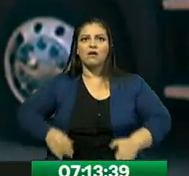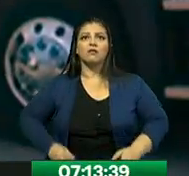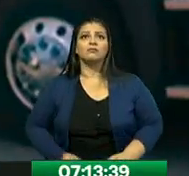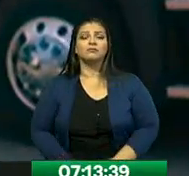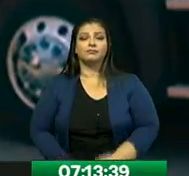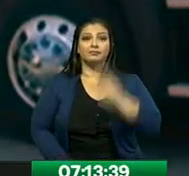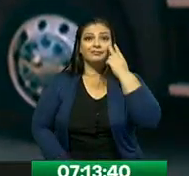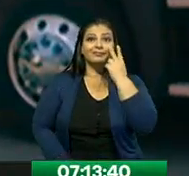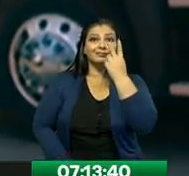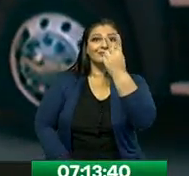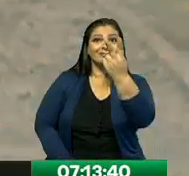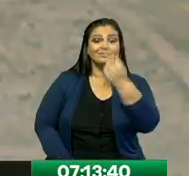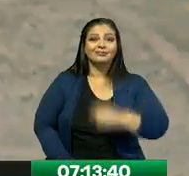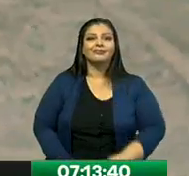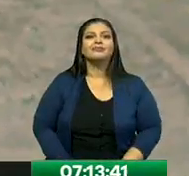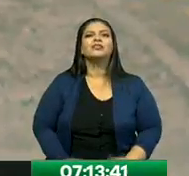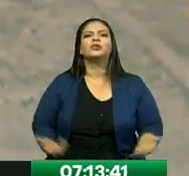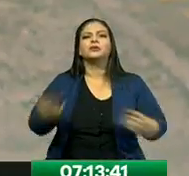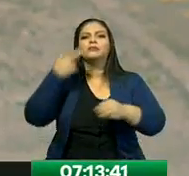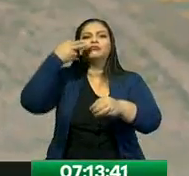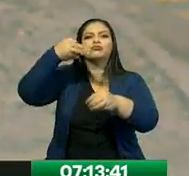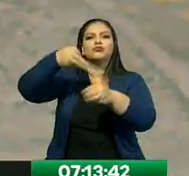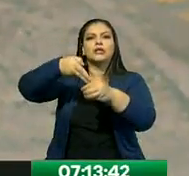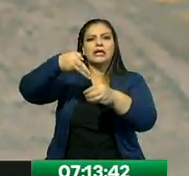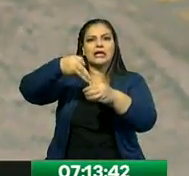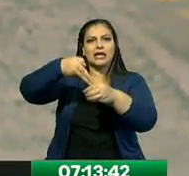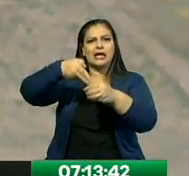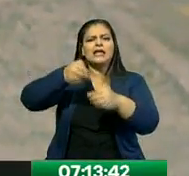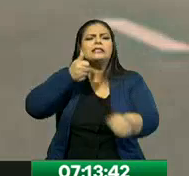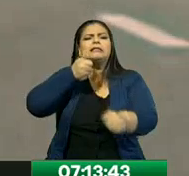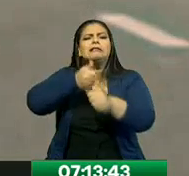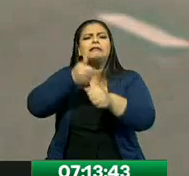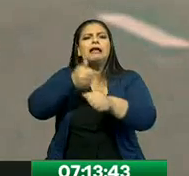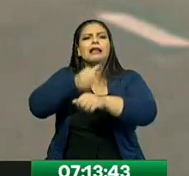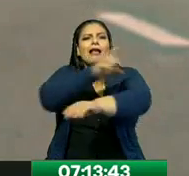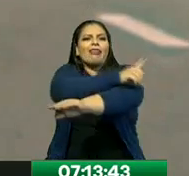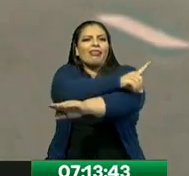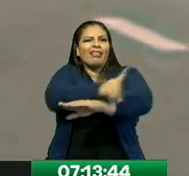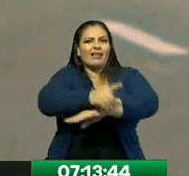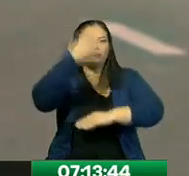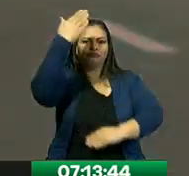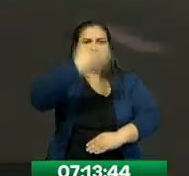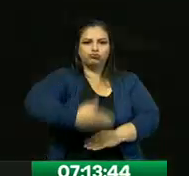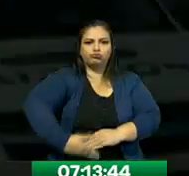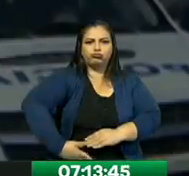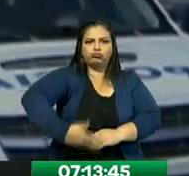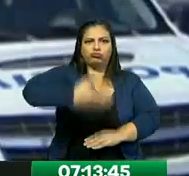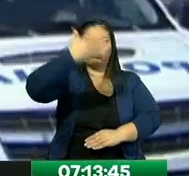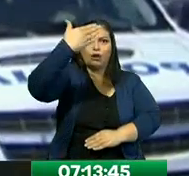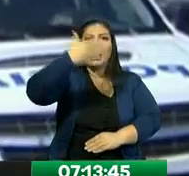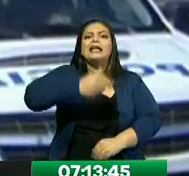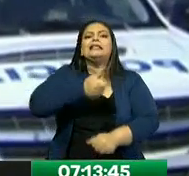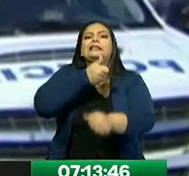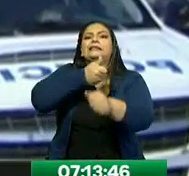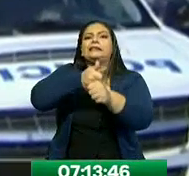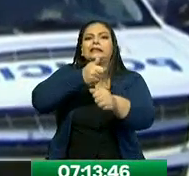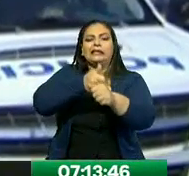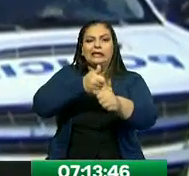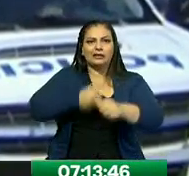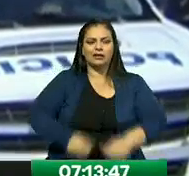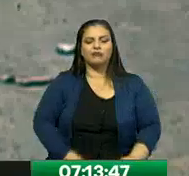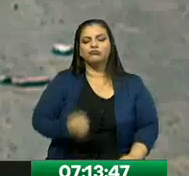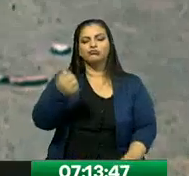misma estación de servicio ubicada a pocos metros del peaje la vía daule tomándose una bebida gaseosa se encontró nada más encontraron